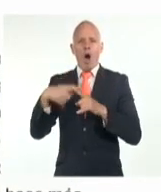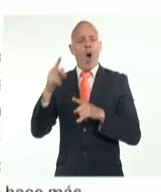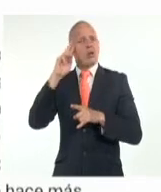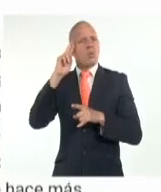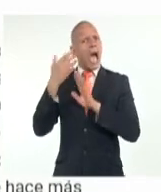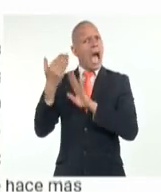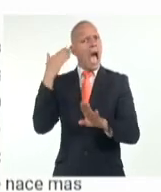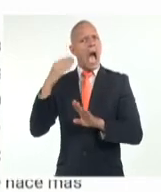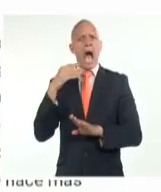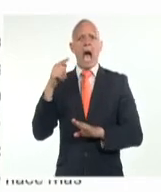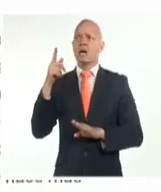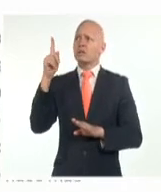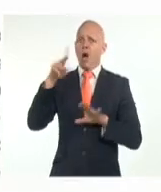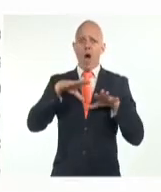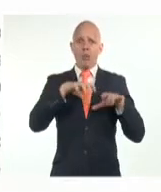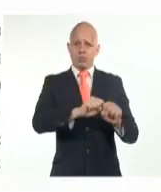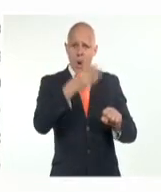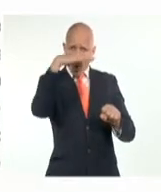desde el año